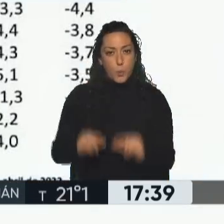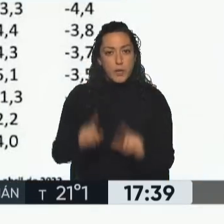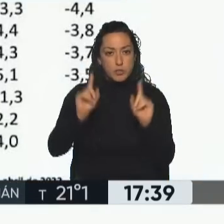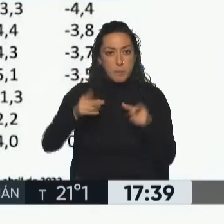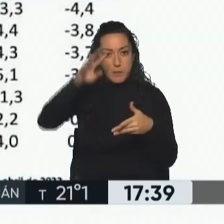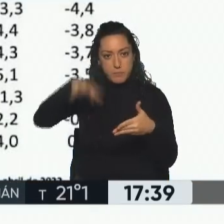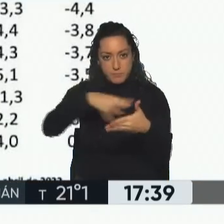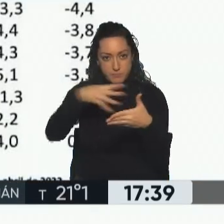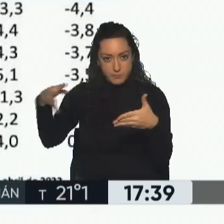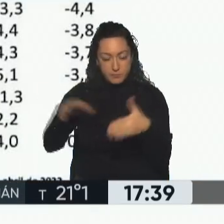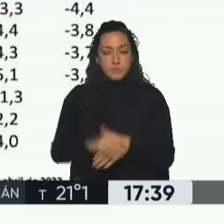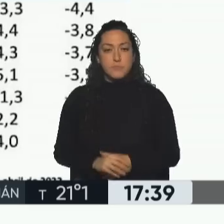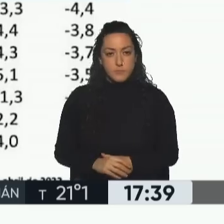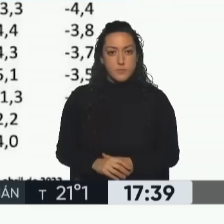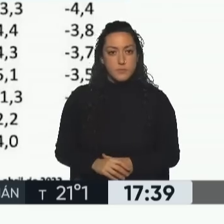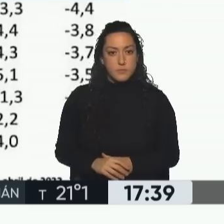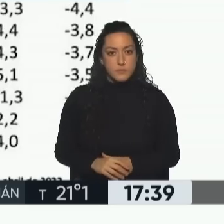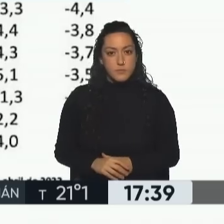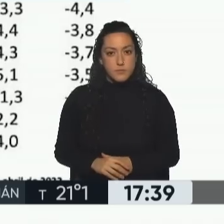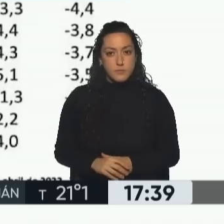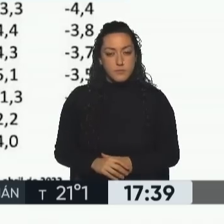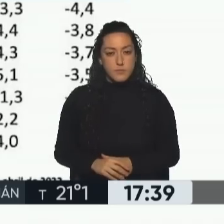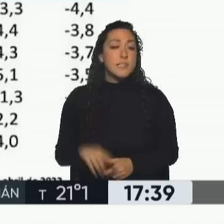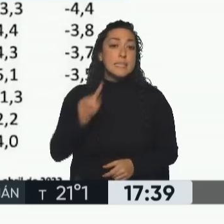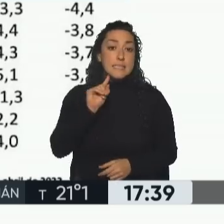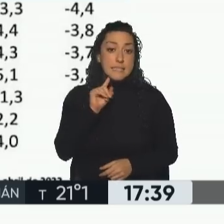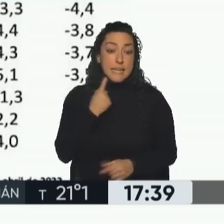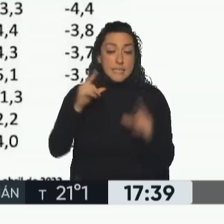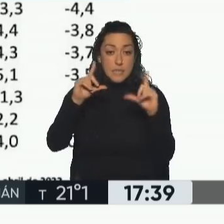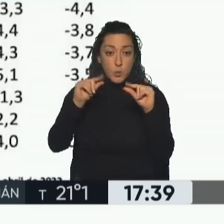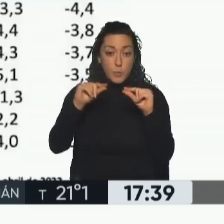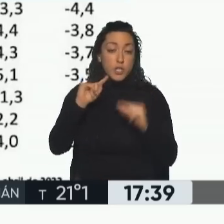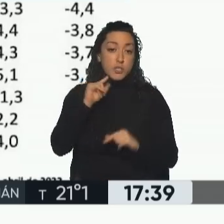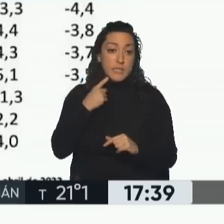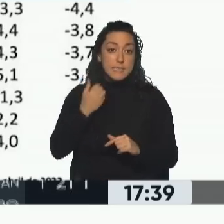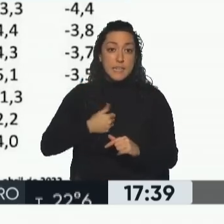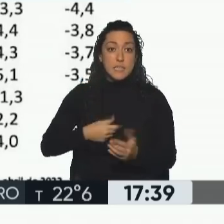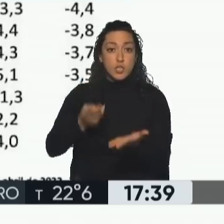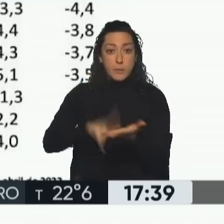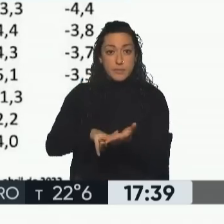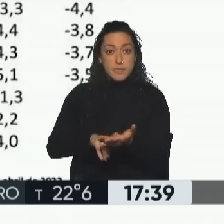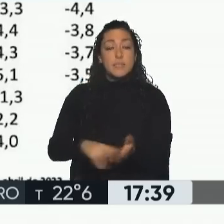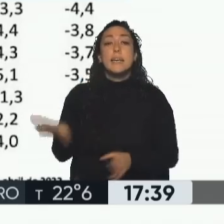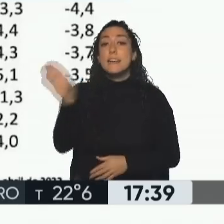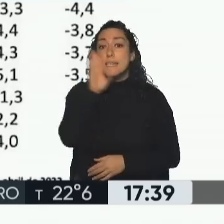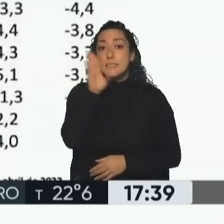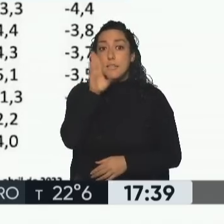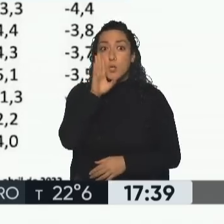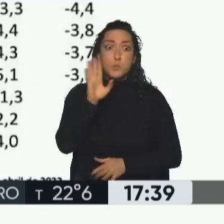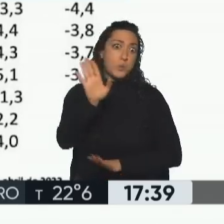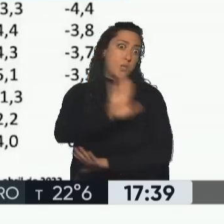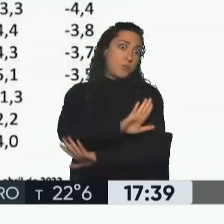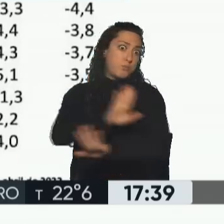columna. Ahí lo tenemos. Otra vez, 13º. Fíjense, Estados Unidos también